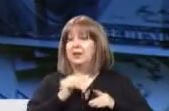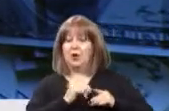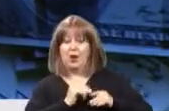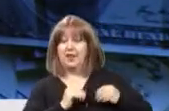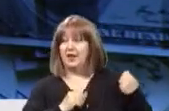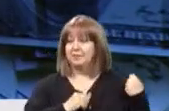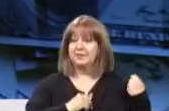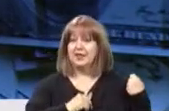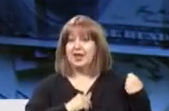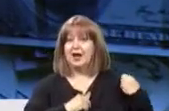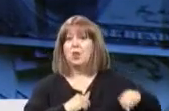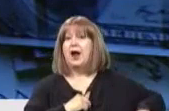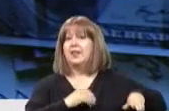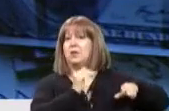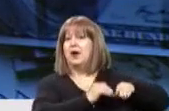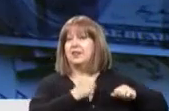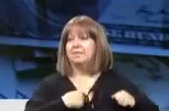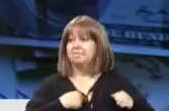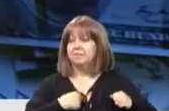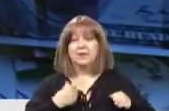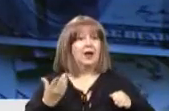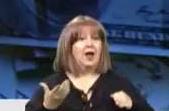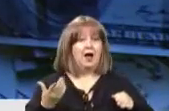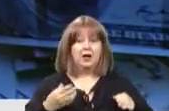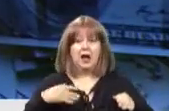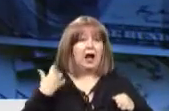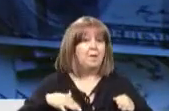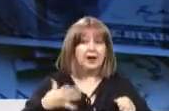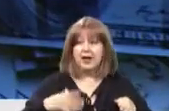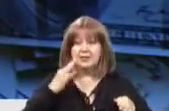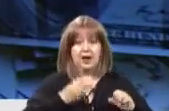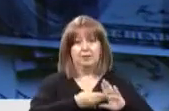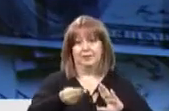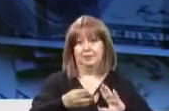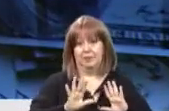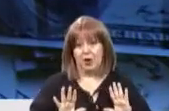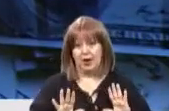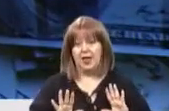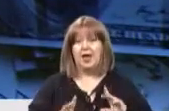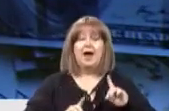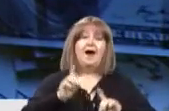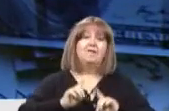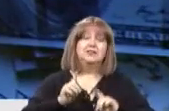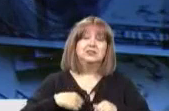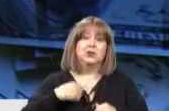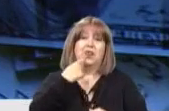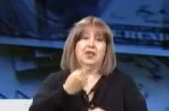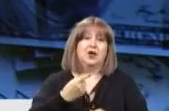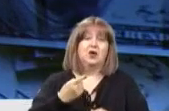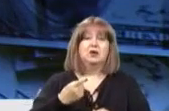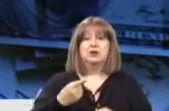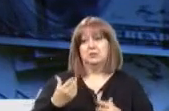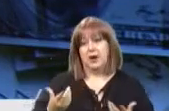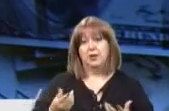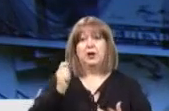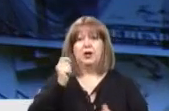siempre cuando ante una emergencia está ese fondito de reserva, que es lo que se le llama. Porque a veces, muchas veces, cuando yo empiezo a hablar de esto, hay muchas personas que me